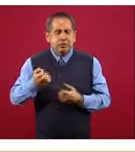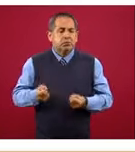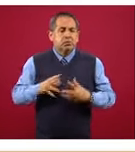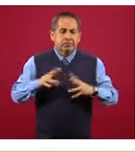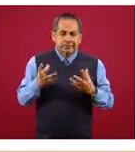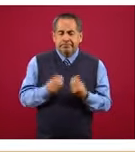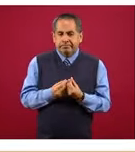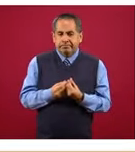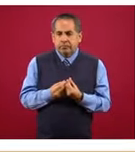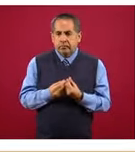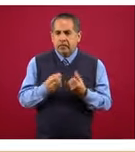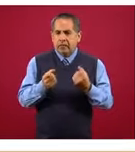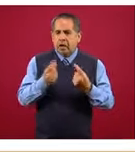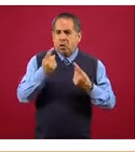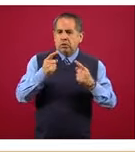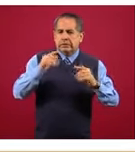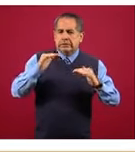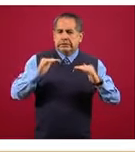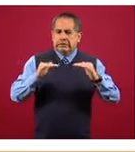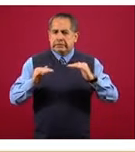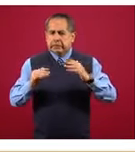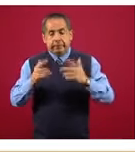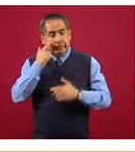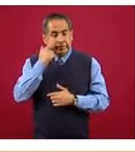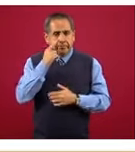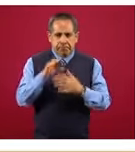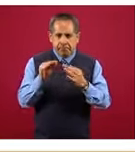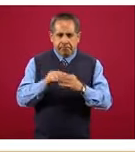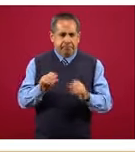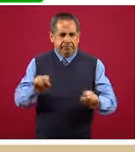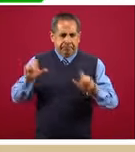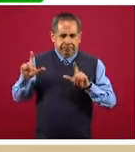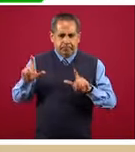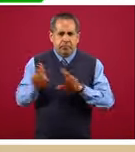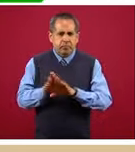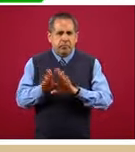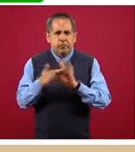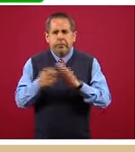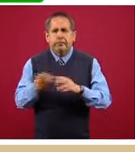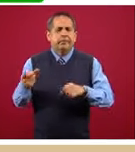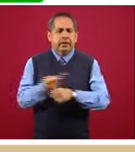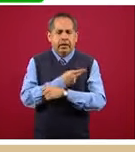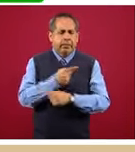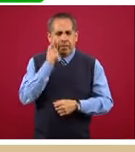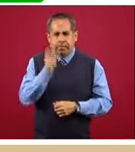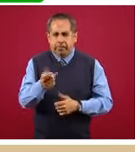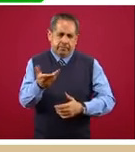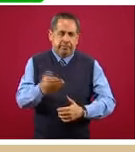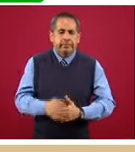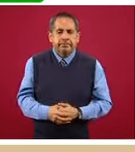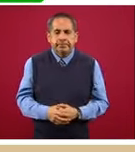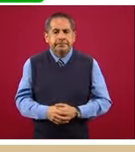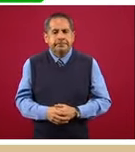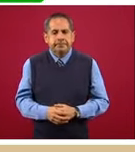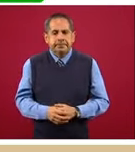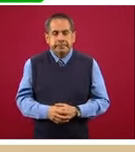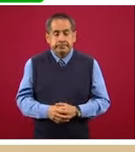tenemos ciertas variaciones. Veamos la siguiente diapositiva para ver precisamente las líneas específicas.